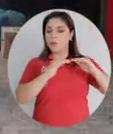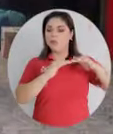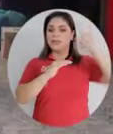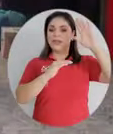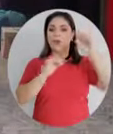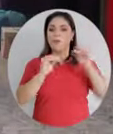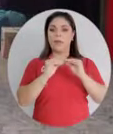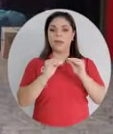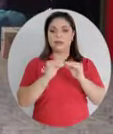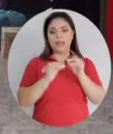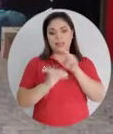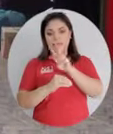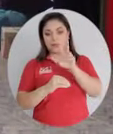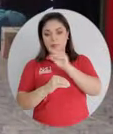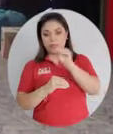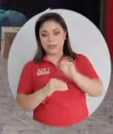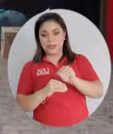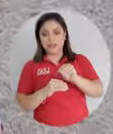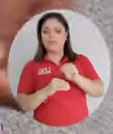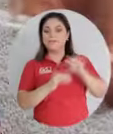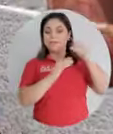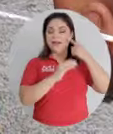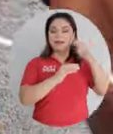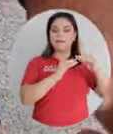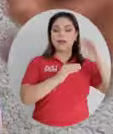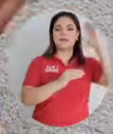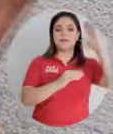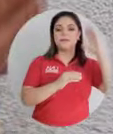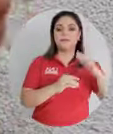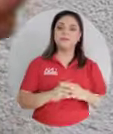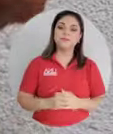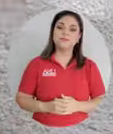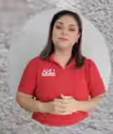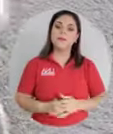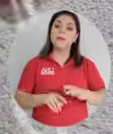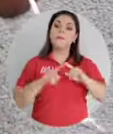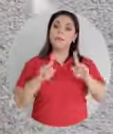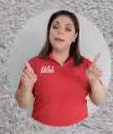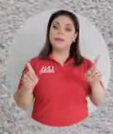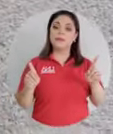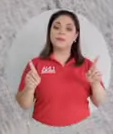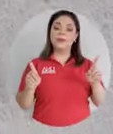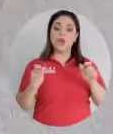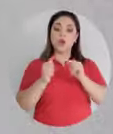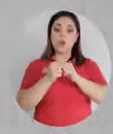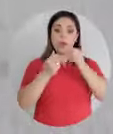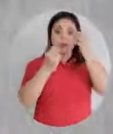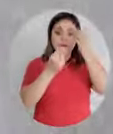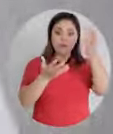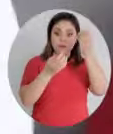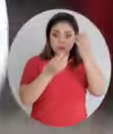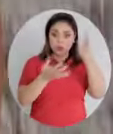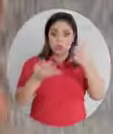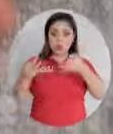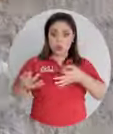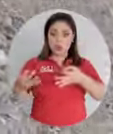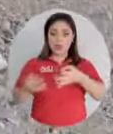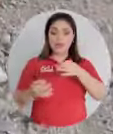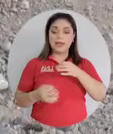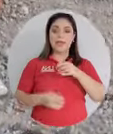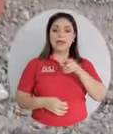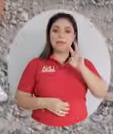pobreza haya aumentado más de lo que el dato de la ENAO arroja del 23%. Pero con los datos de la ENAO,